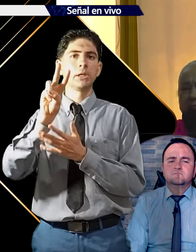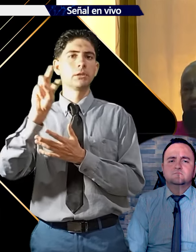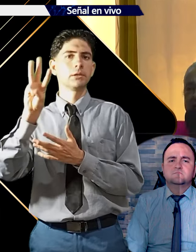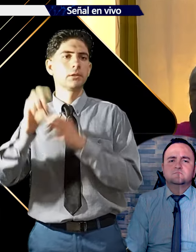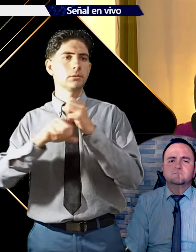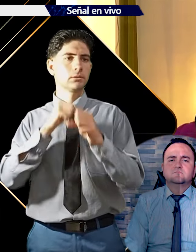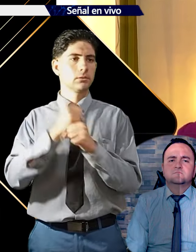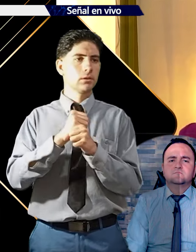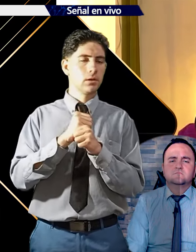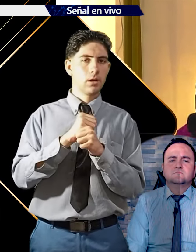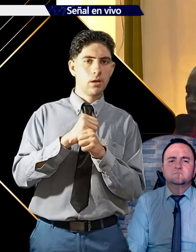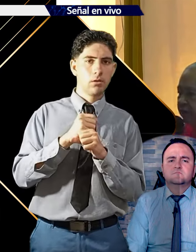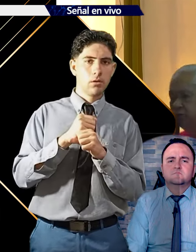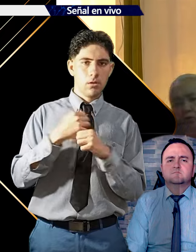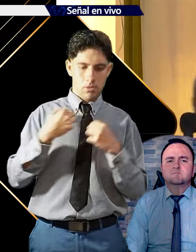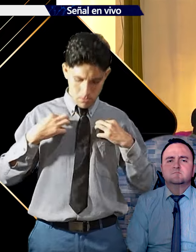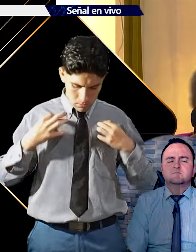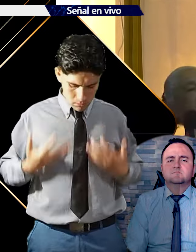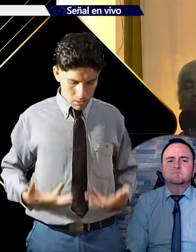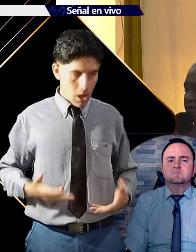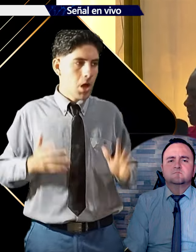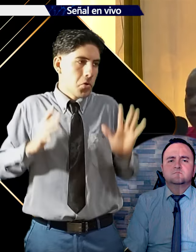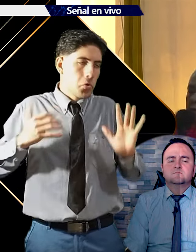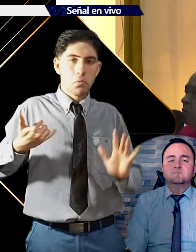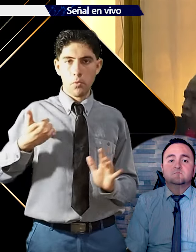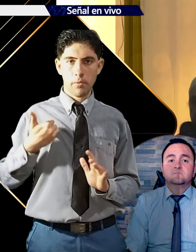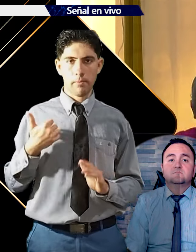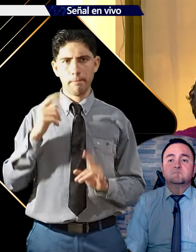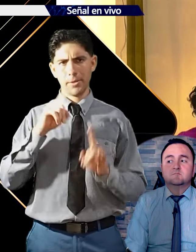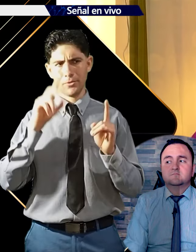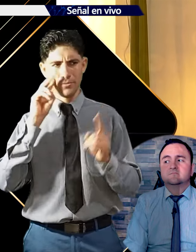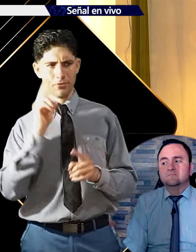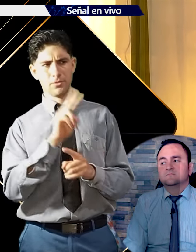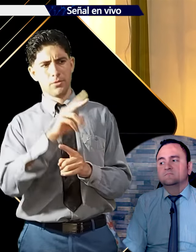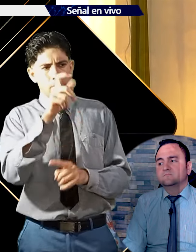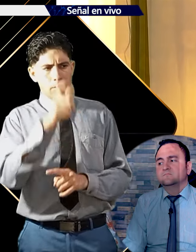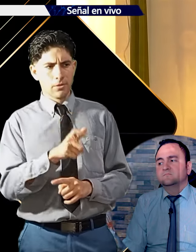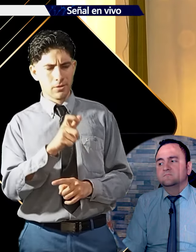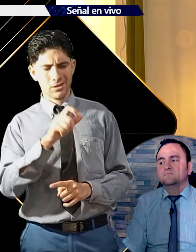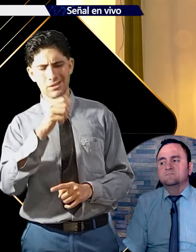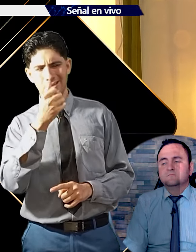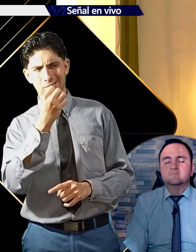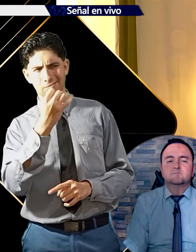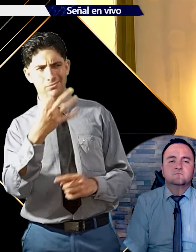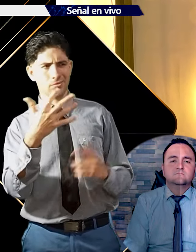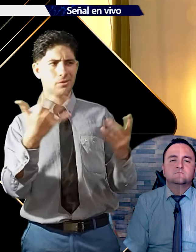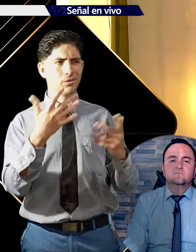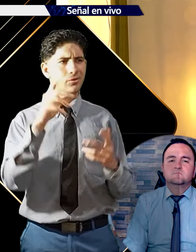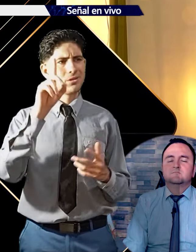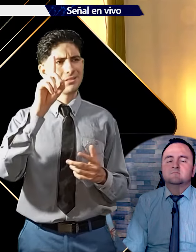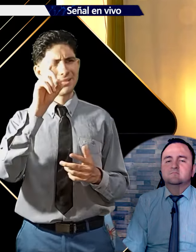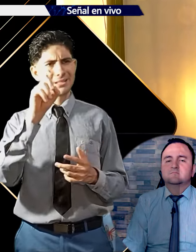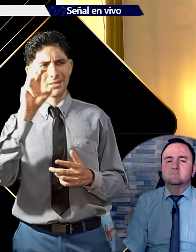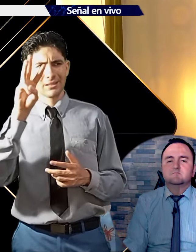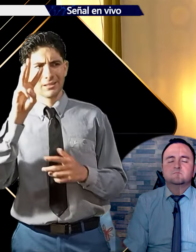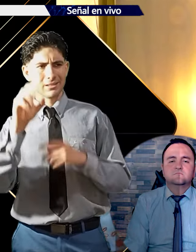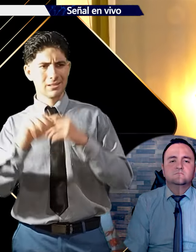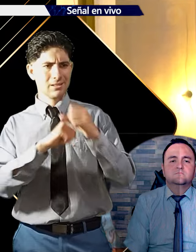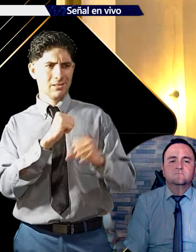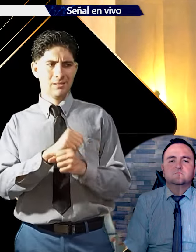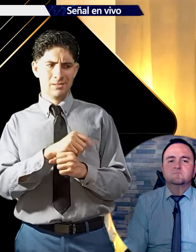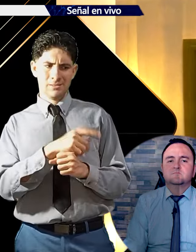Y la hermanita, eso con ese cabello tirándoselo así, era una muchachita. Yo dije, esta pobre no vivió adolescencia, tal vez la